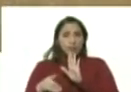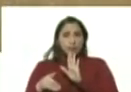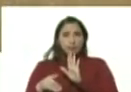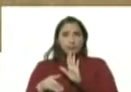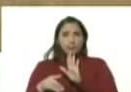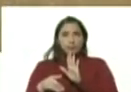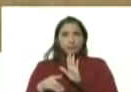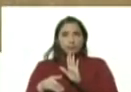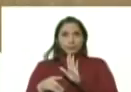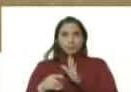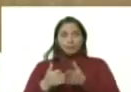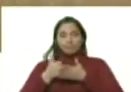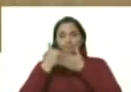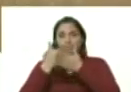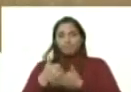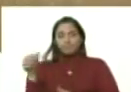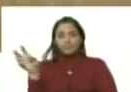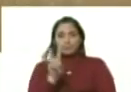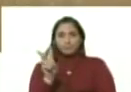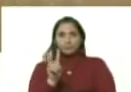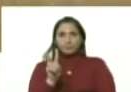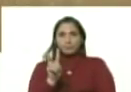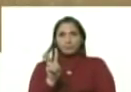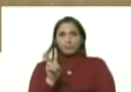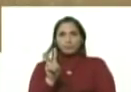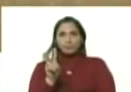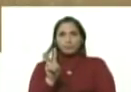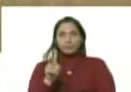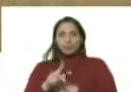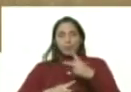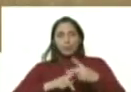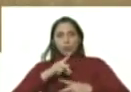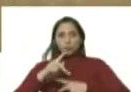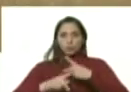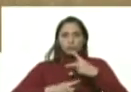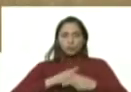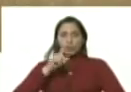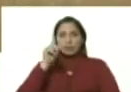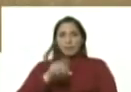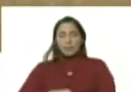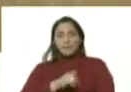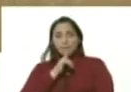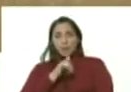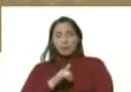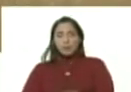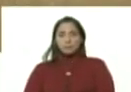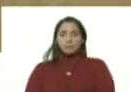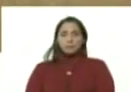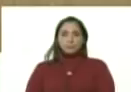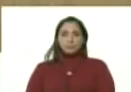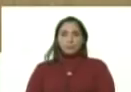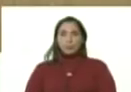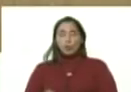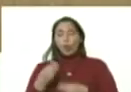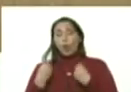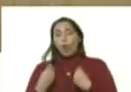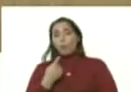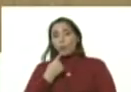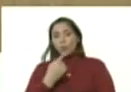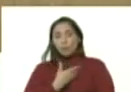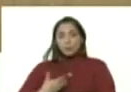a ayudar a Venezuela en este proceso. Hemos de informar también que, tal como el presidente Maduro lo